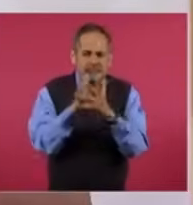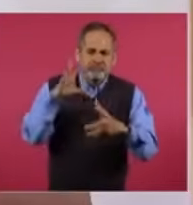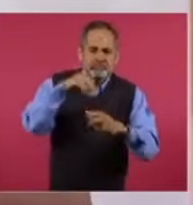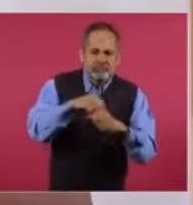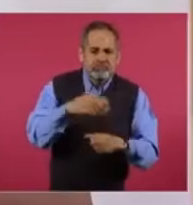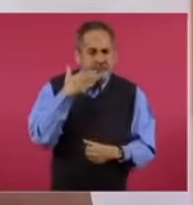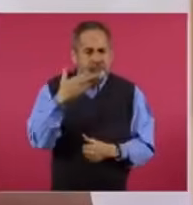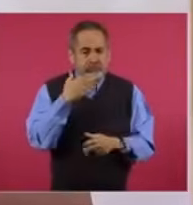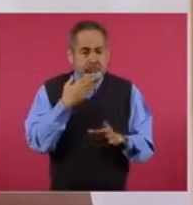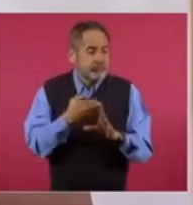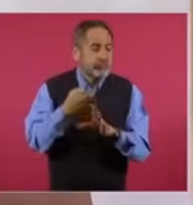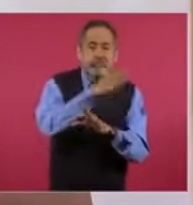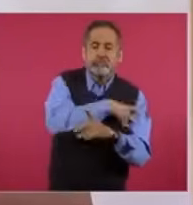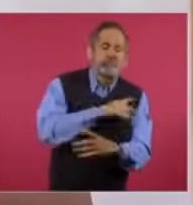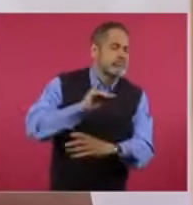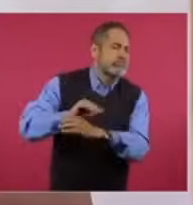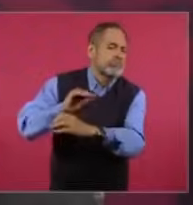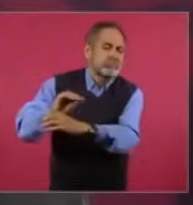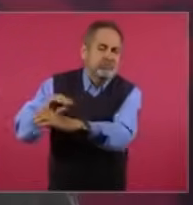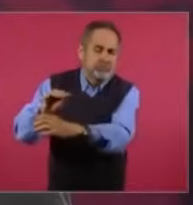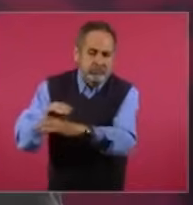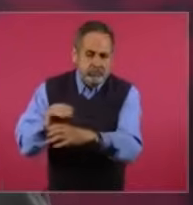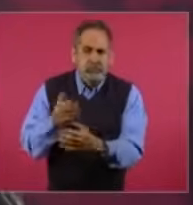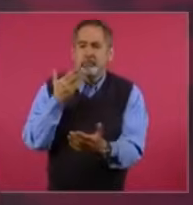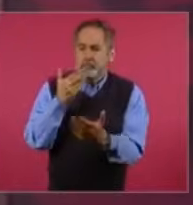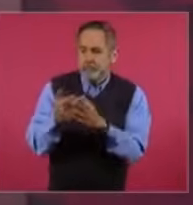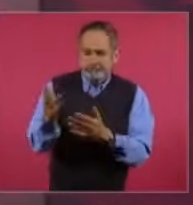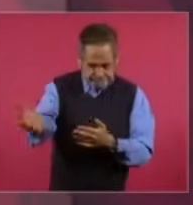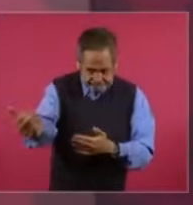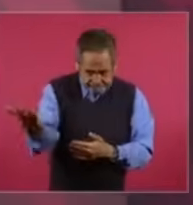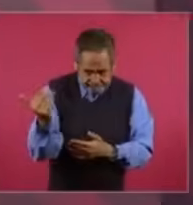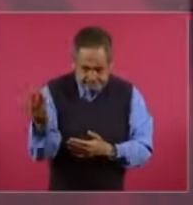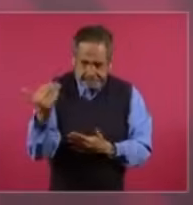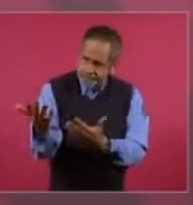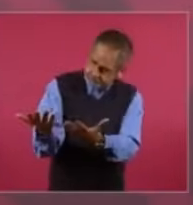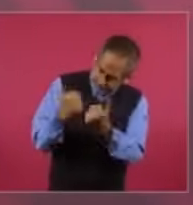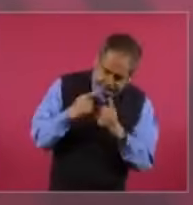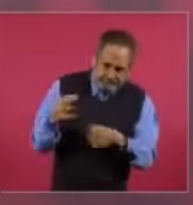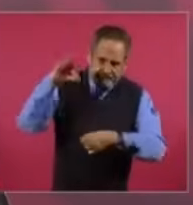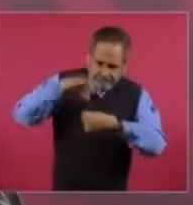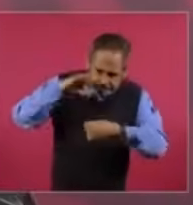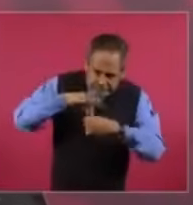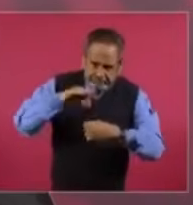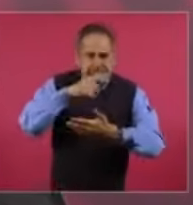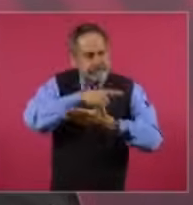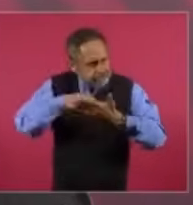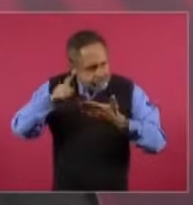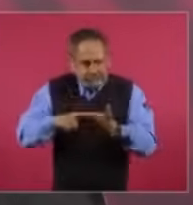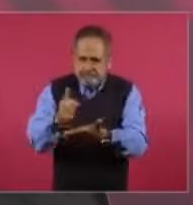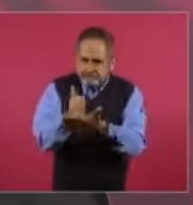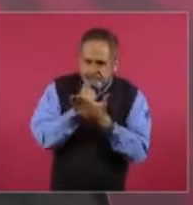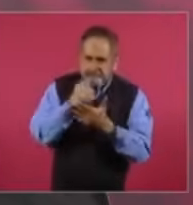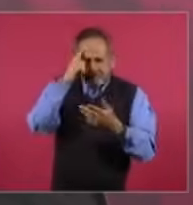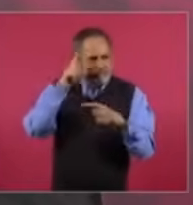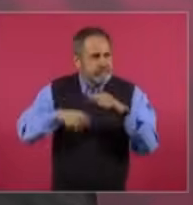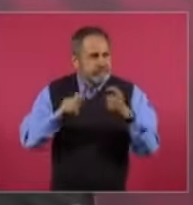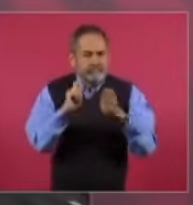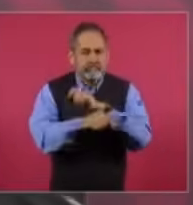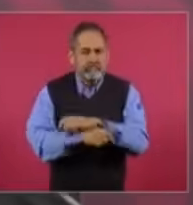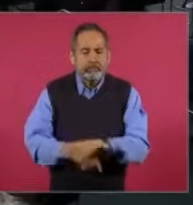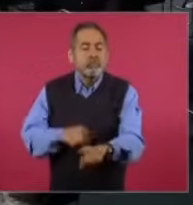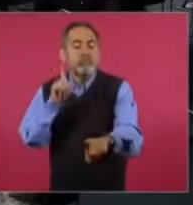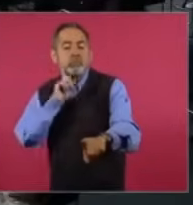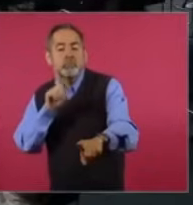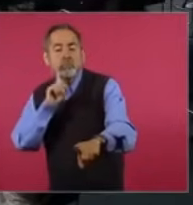Antes no eran tomados en cuenta, ahora son los actores principales en esta transformación. Entonces, ¿sí se